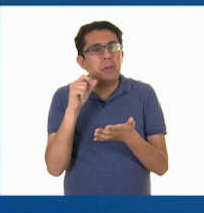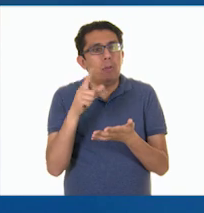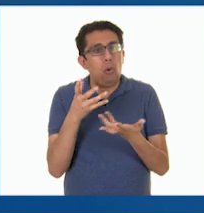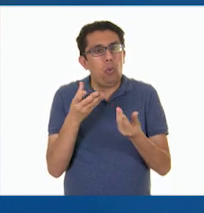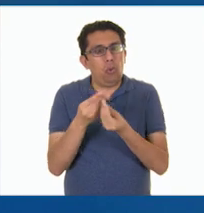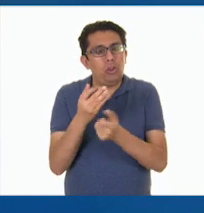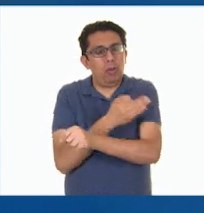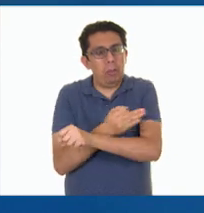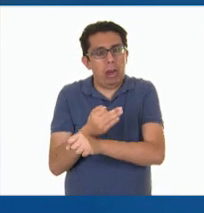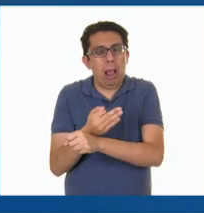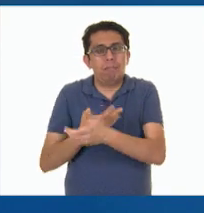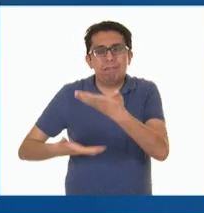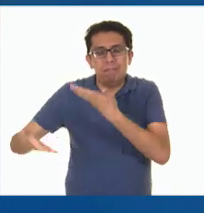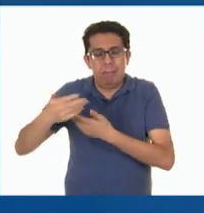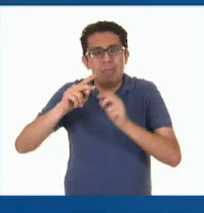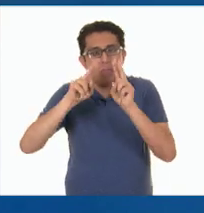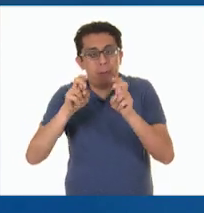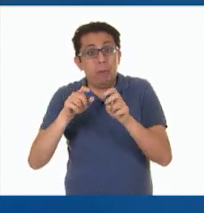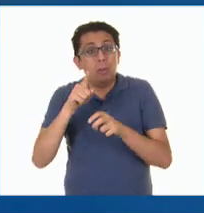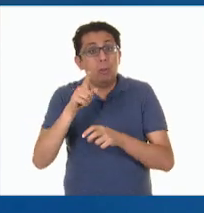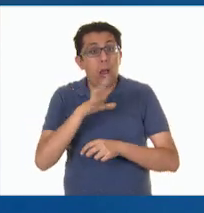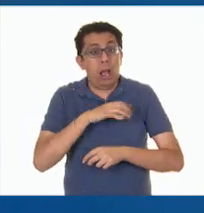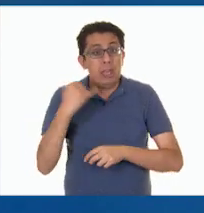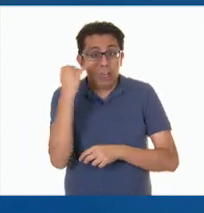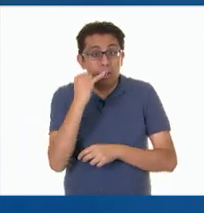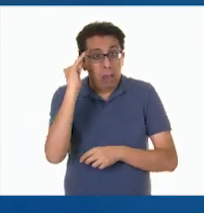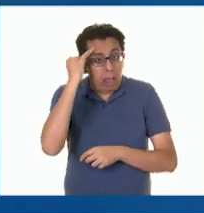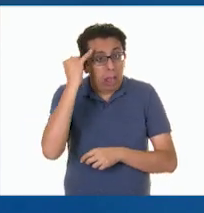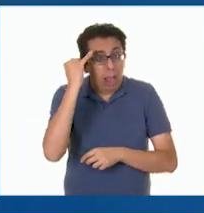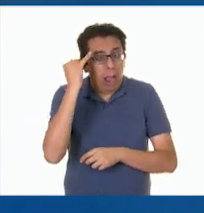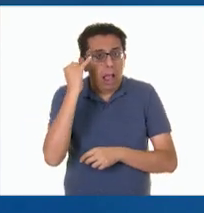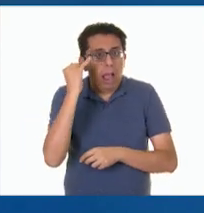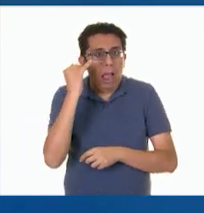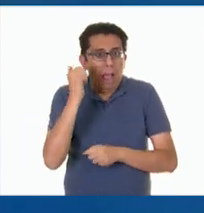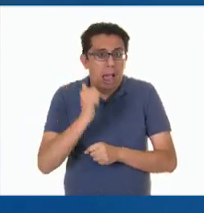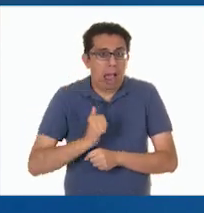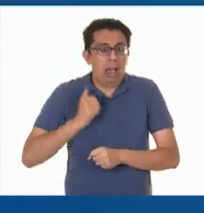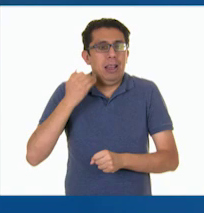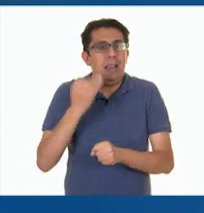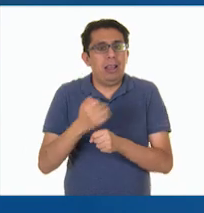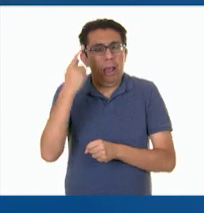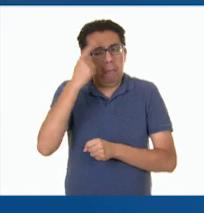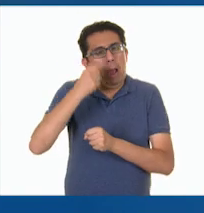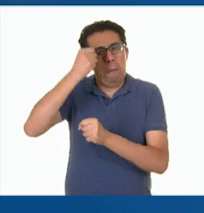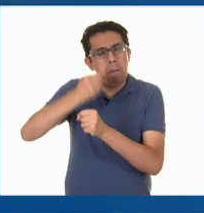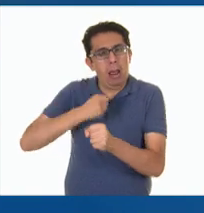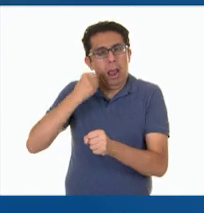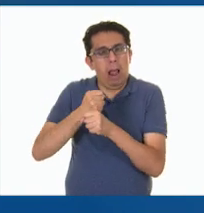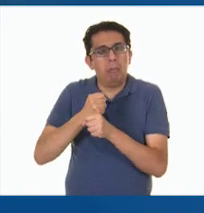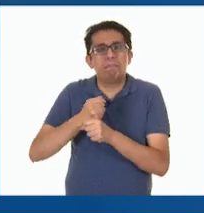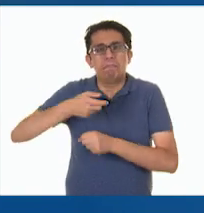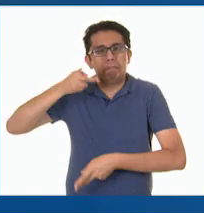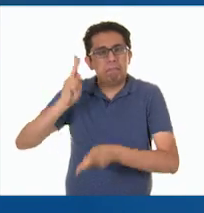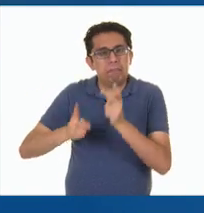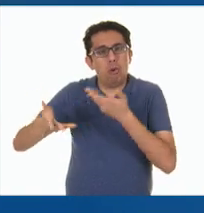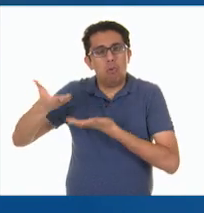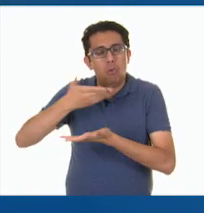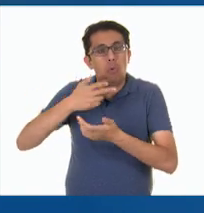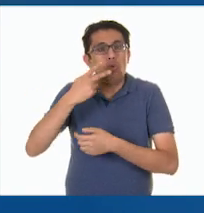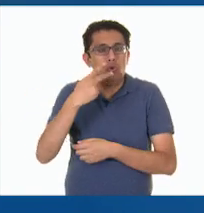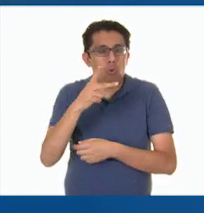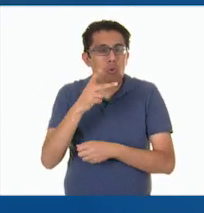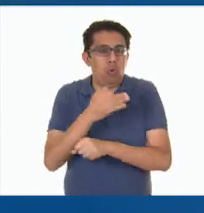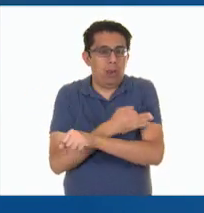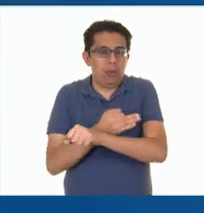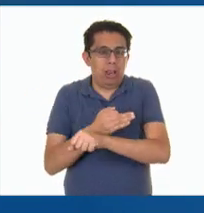tu familia. Si tienes la fortuna de hablar una lengua indígena, aprovecha también este momento para practicarla y platica con tu familia en tu lengua